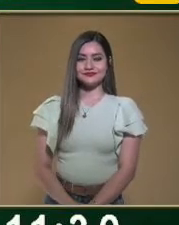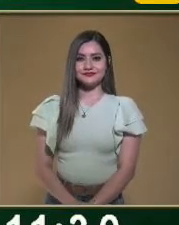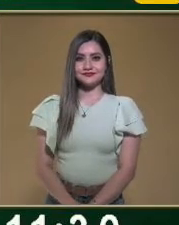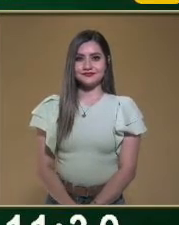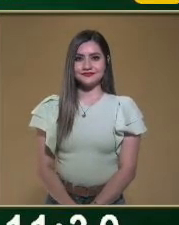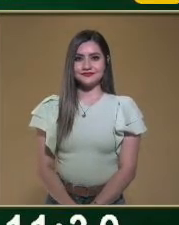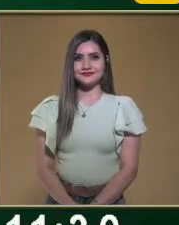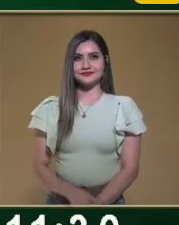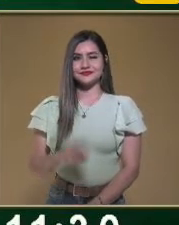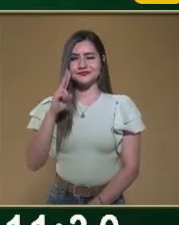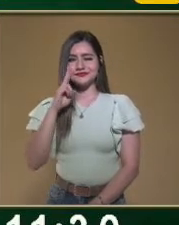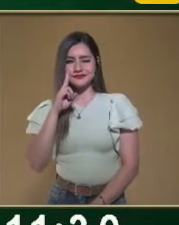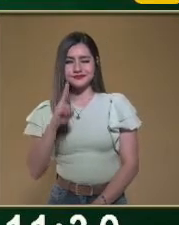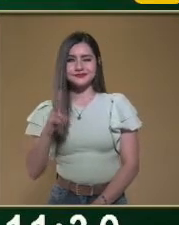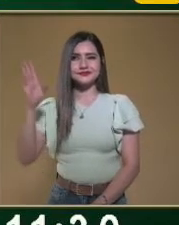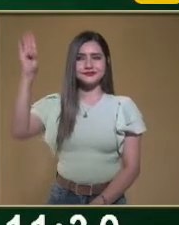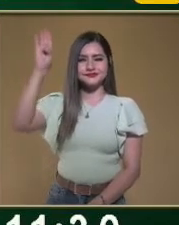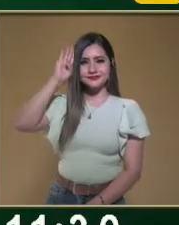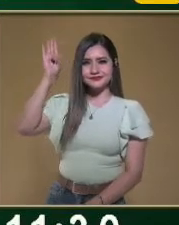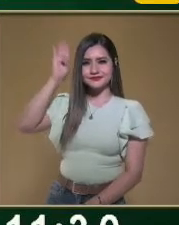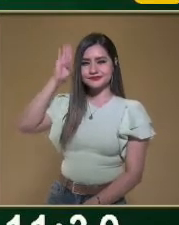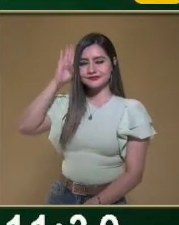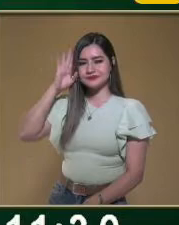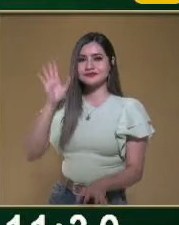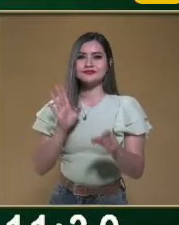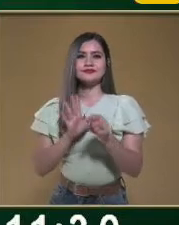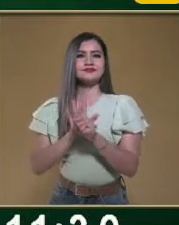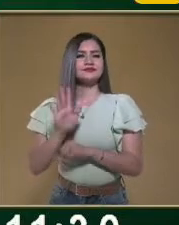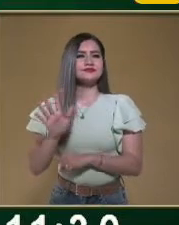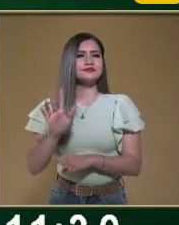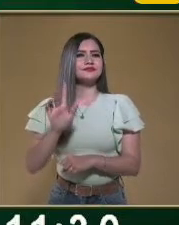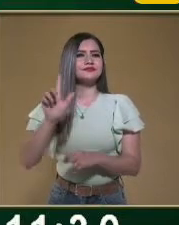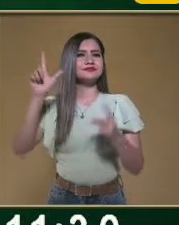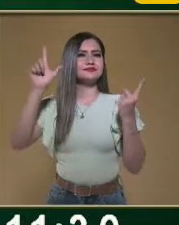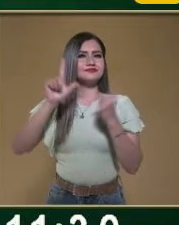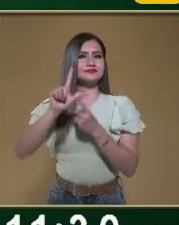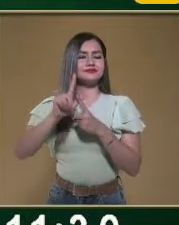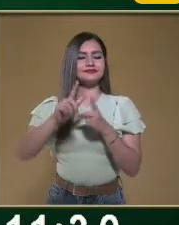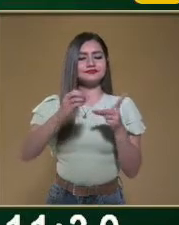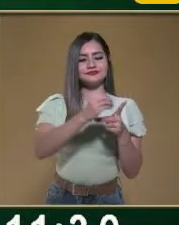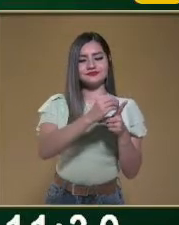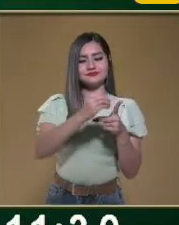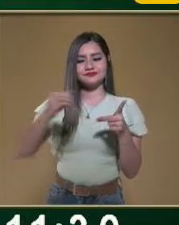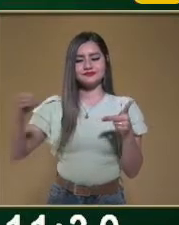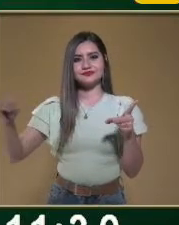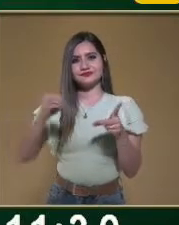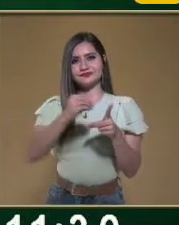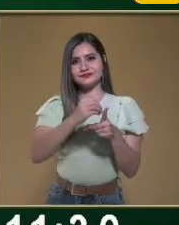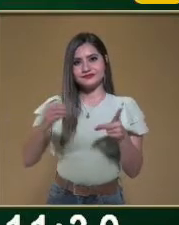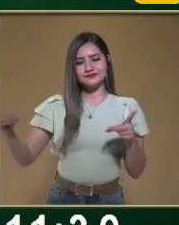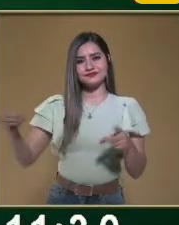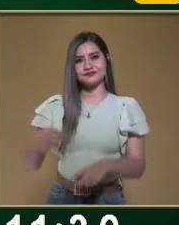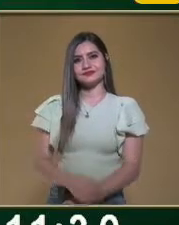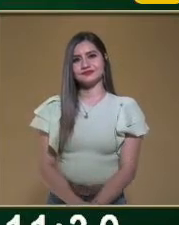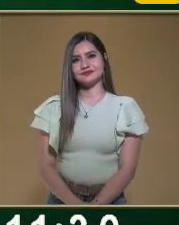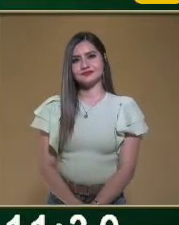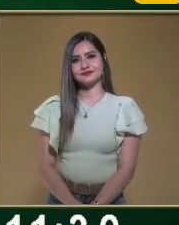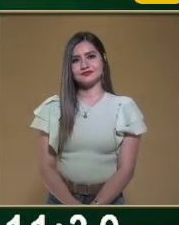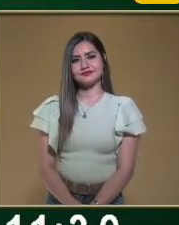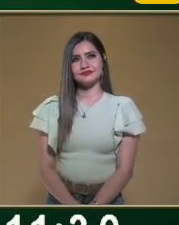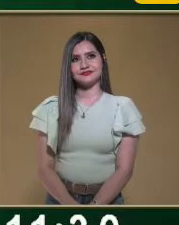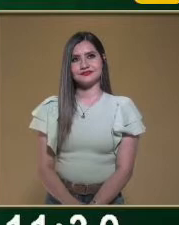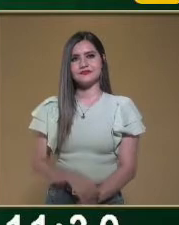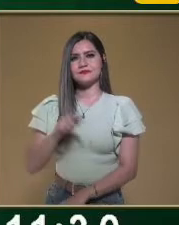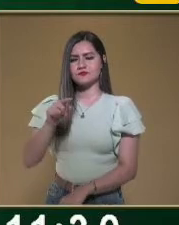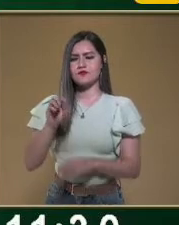A ver, vamos a ver, piensa muy bien con esas letras, ¿qué palabras podemos formar? A ver, vamos a ver, acomódalas de